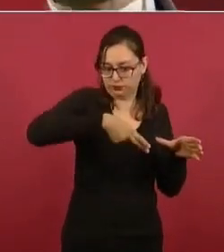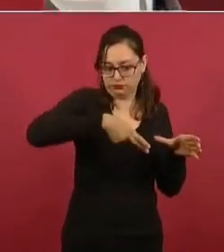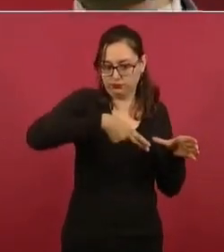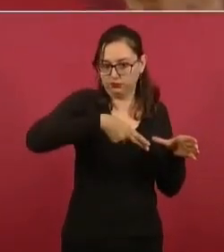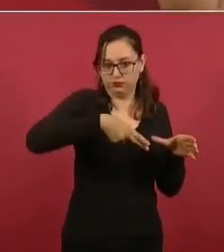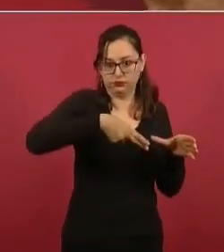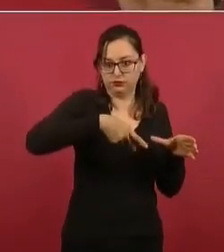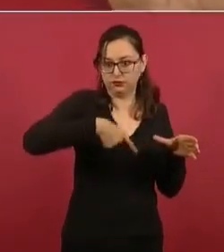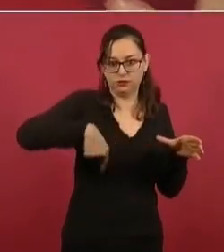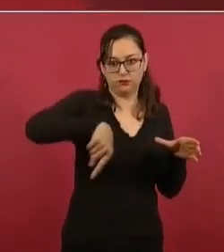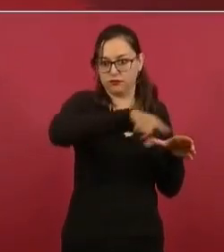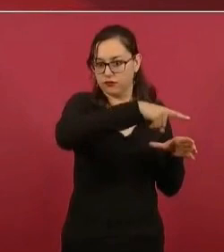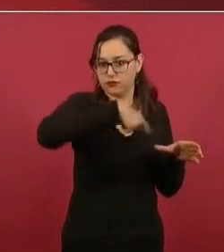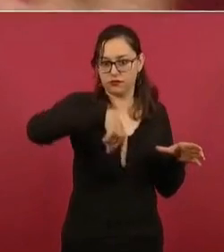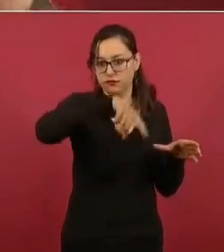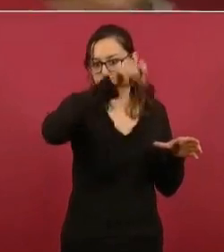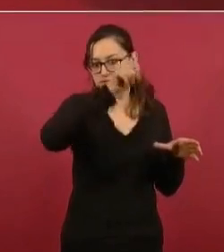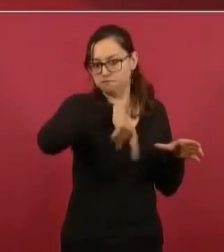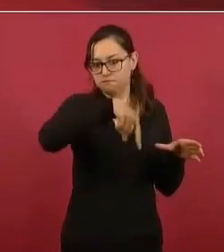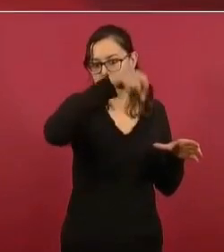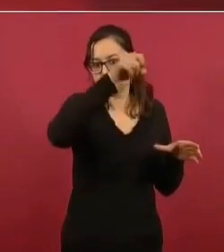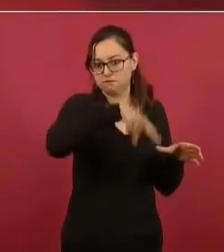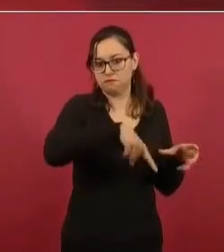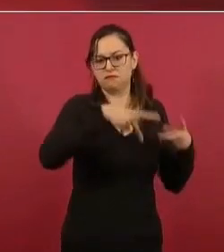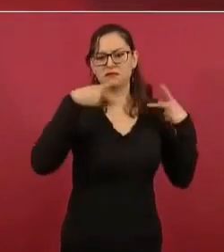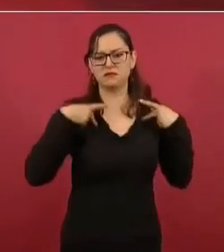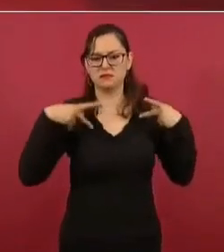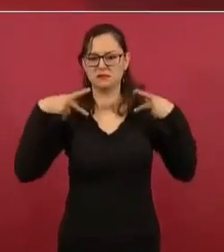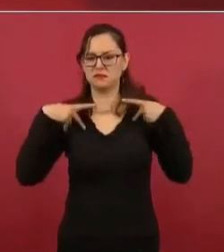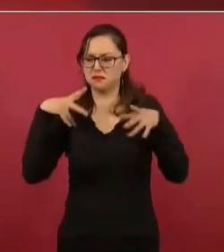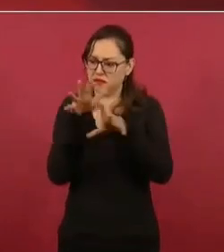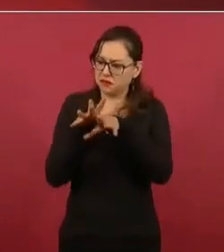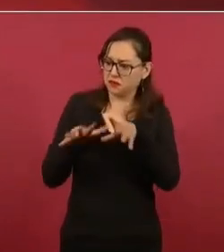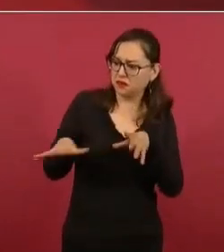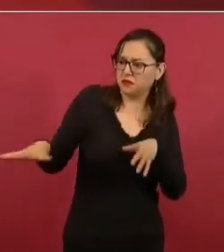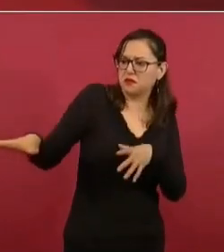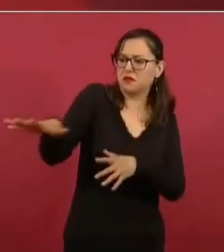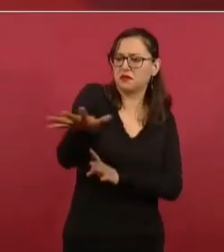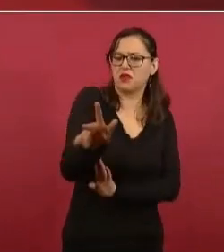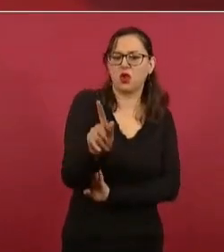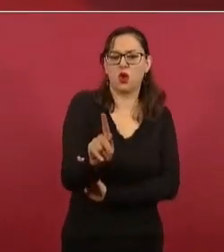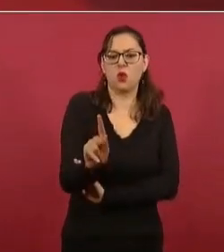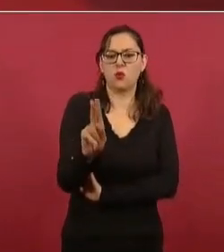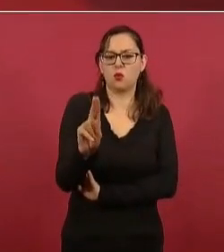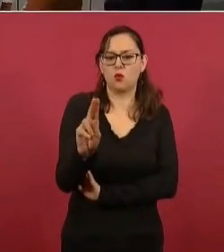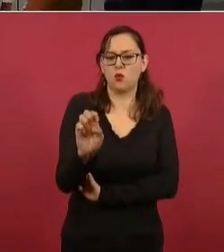porque el pueblo no existía.